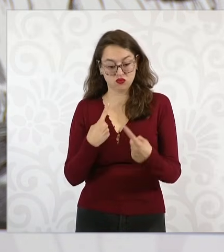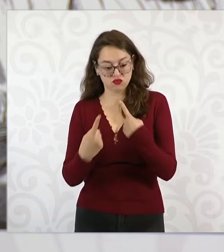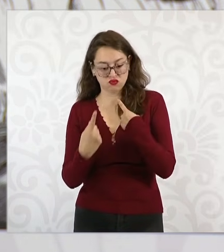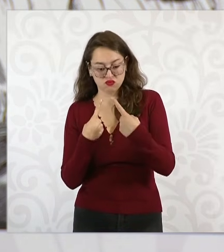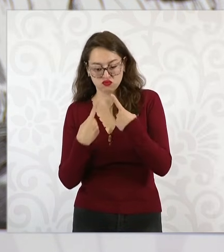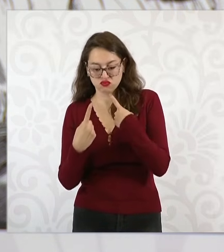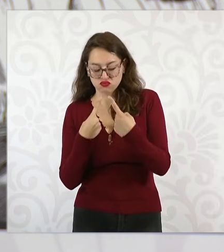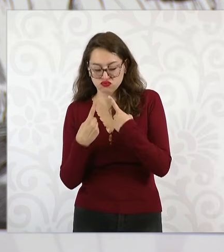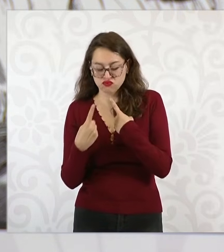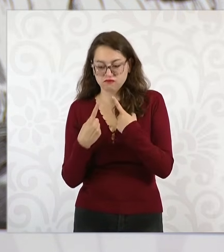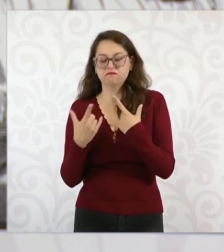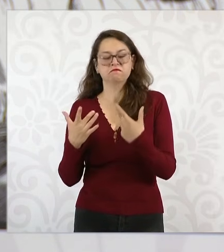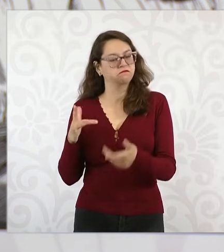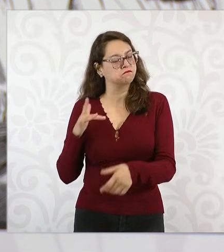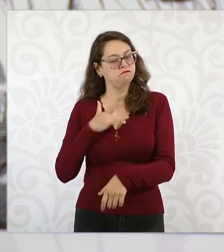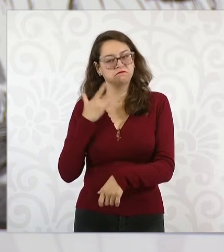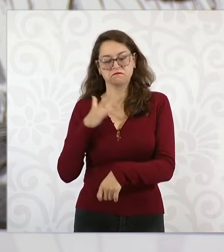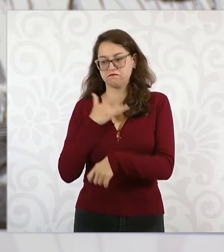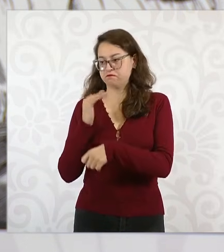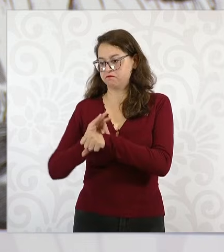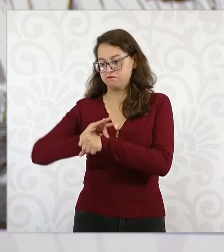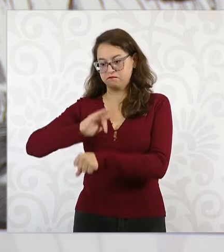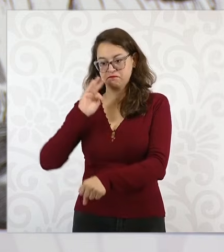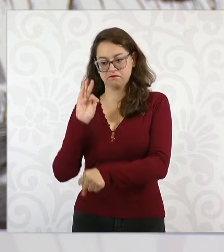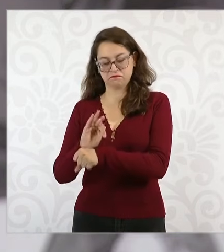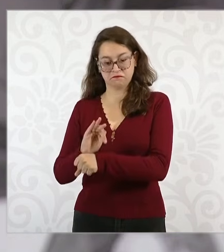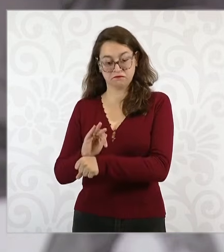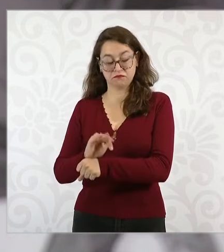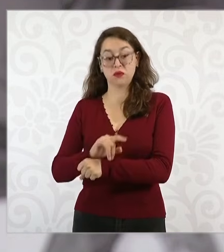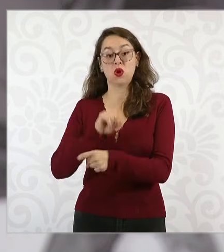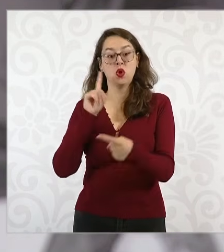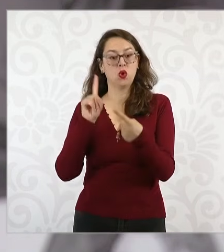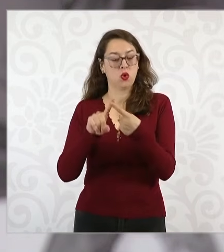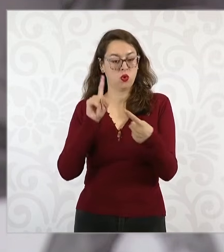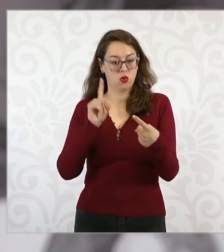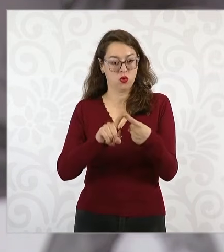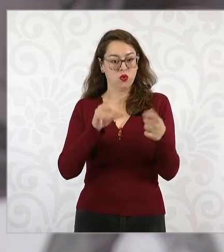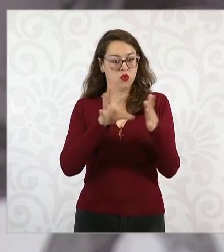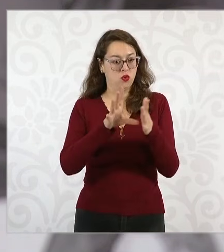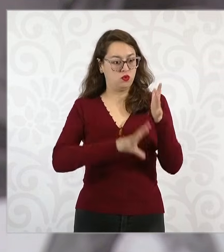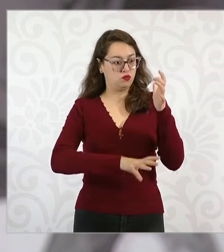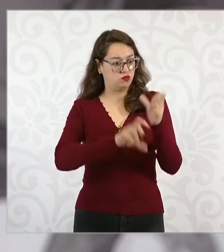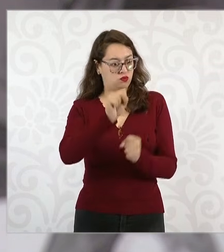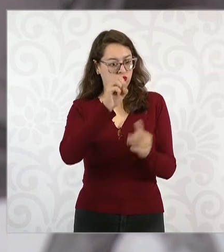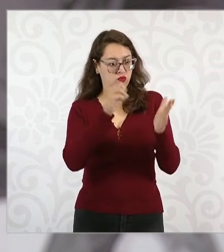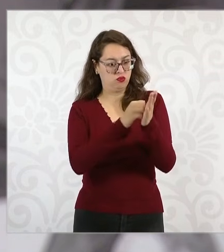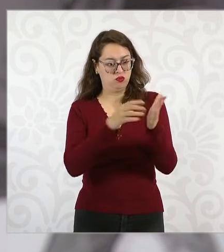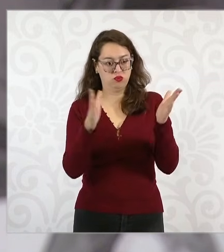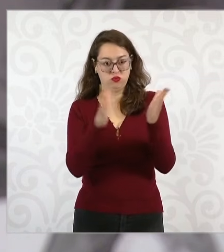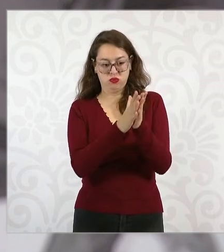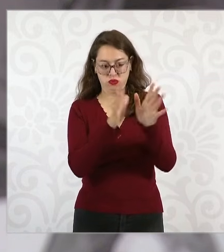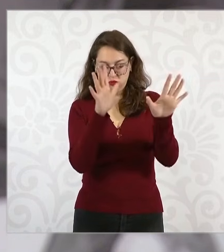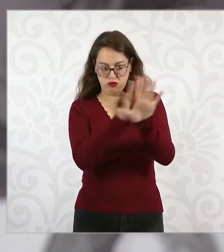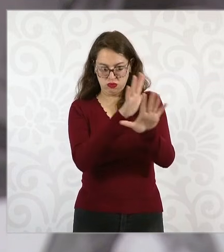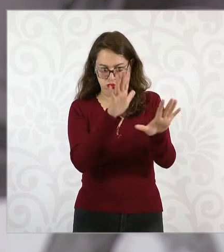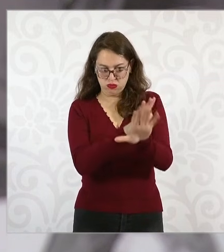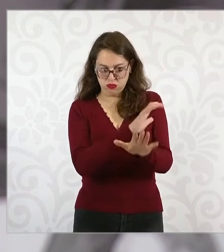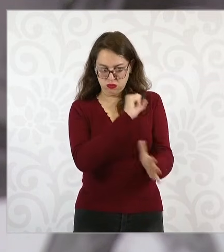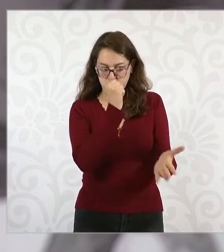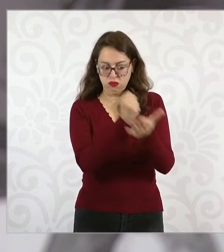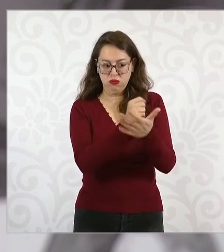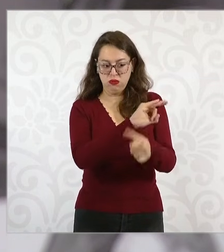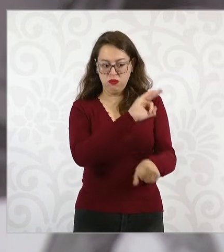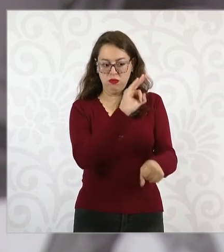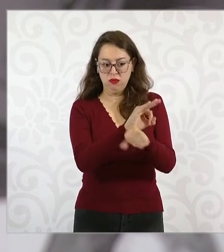del pueblo de México. La primera fue modificar la Constitución para revertir una parte